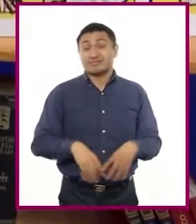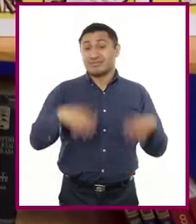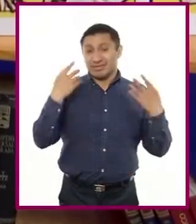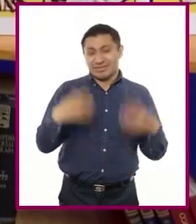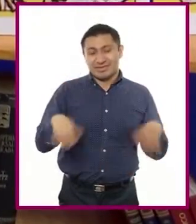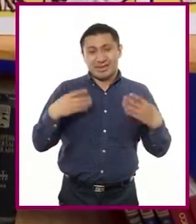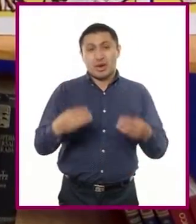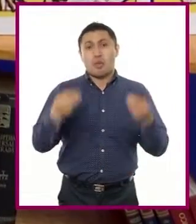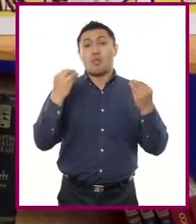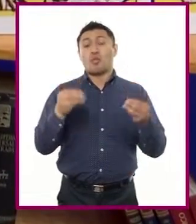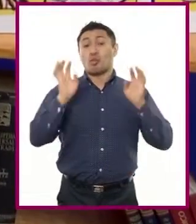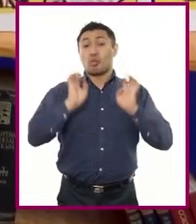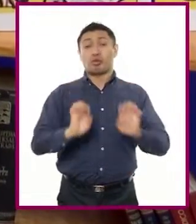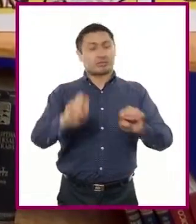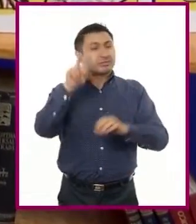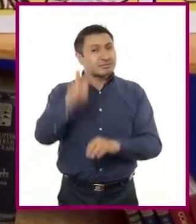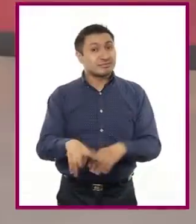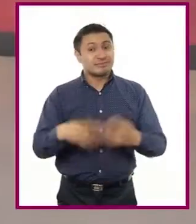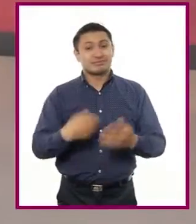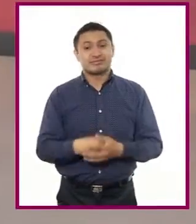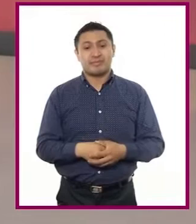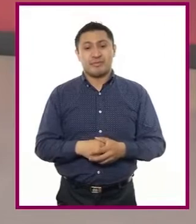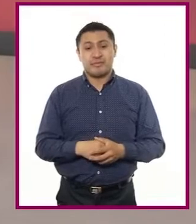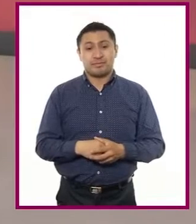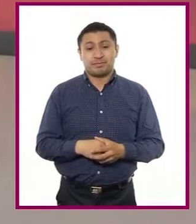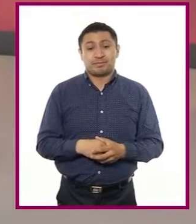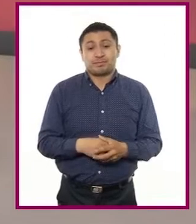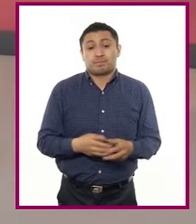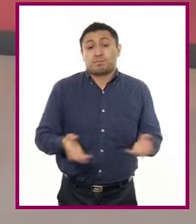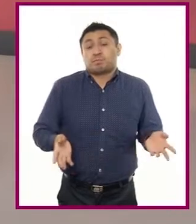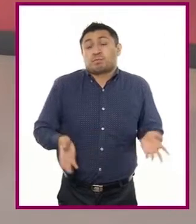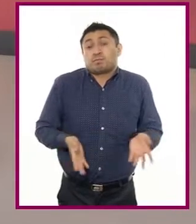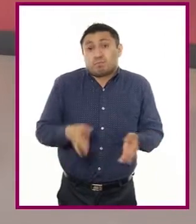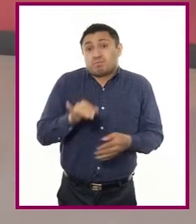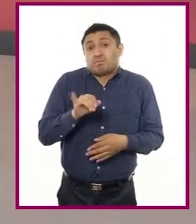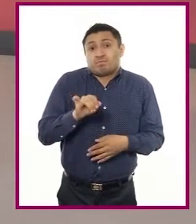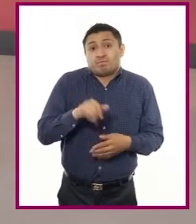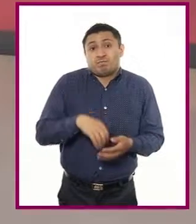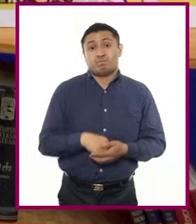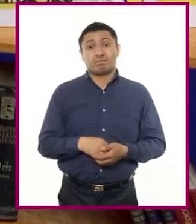Demasiado ceremonioso, ¿no es cierto? Pues sí.